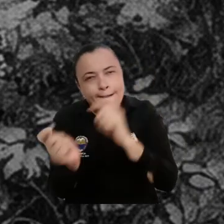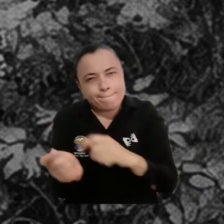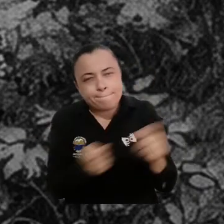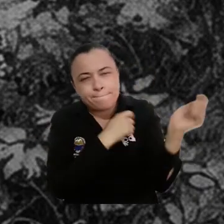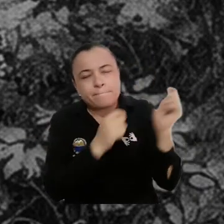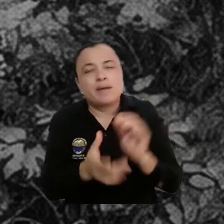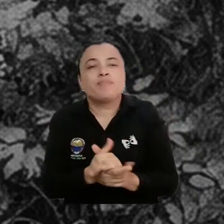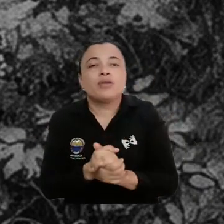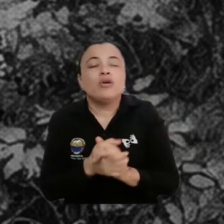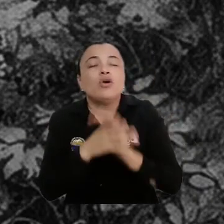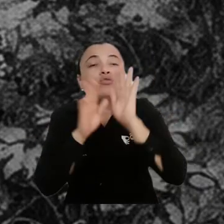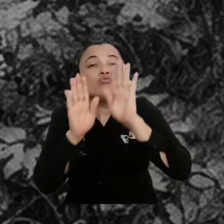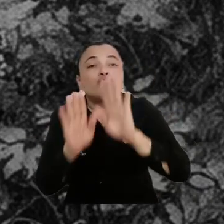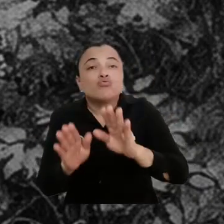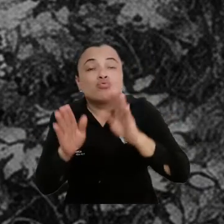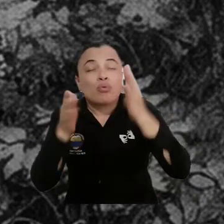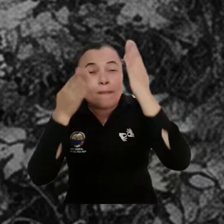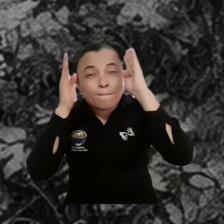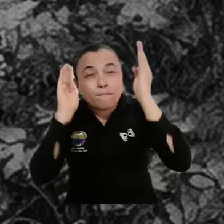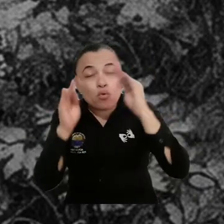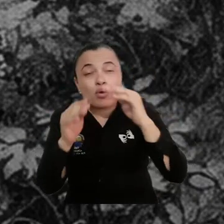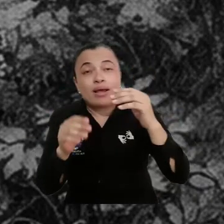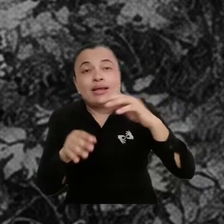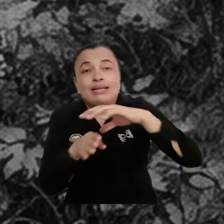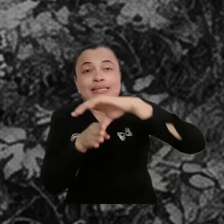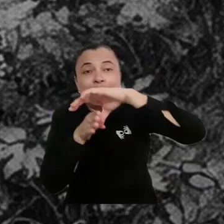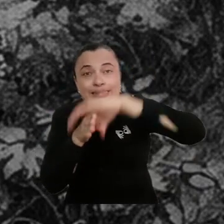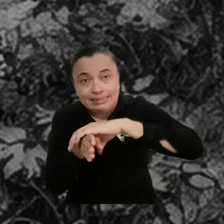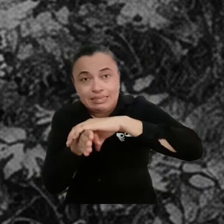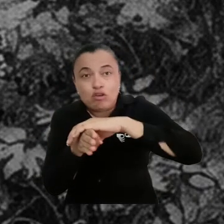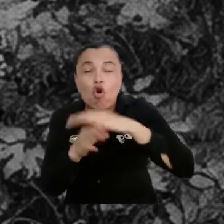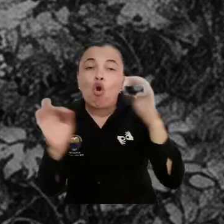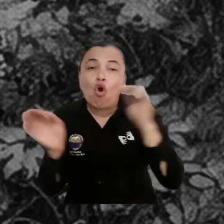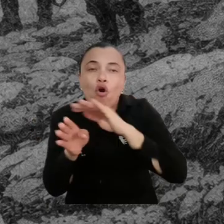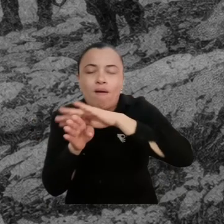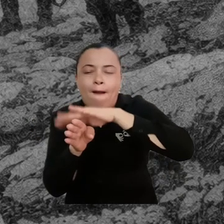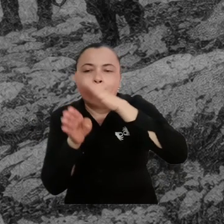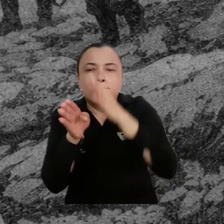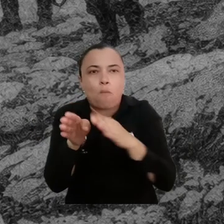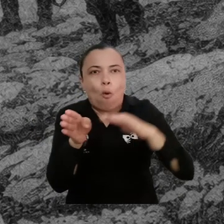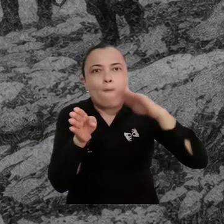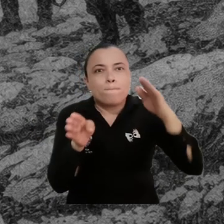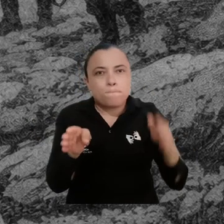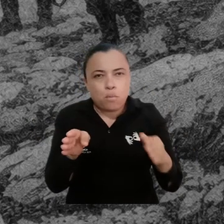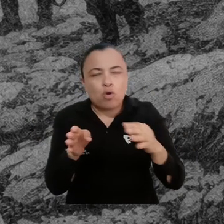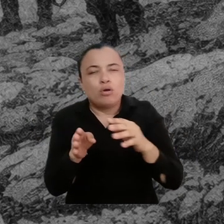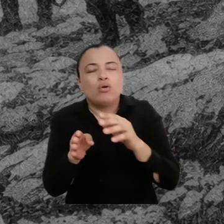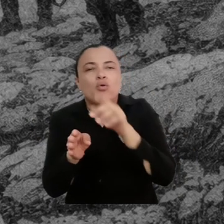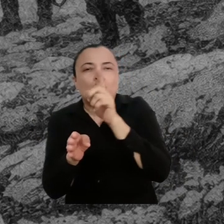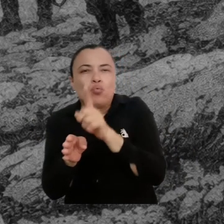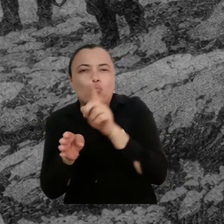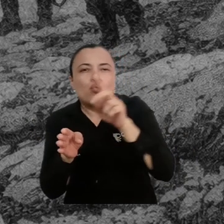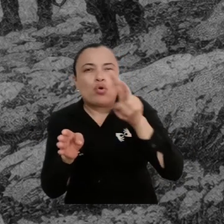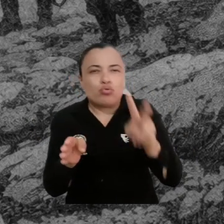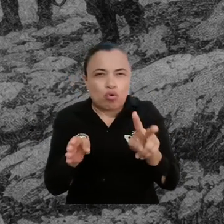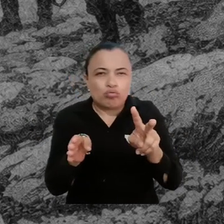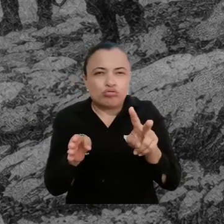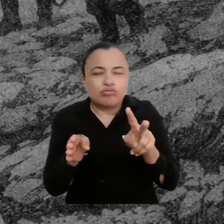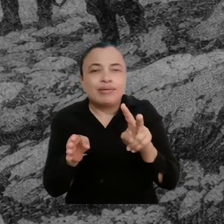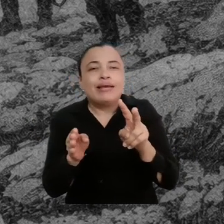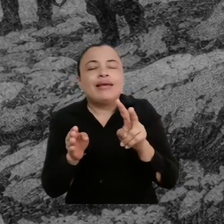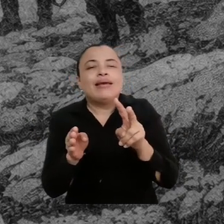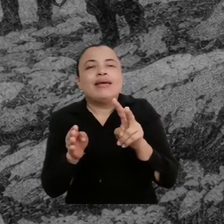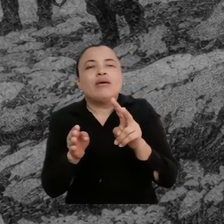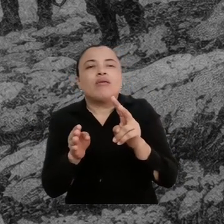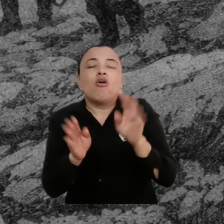cargas de mulas que se hacen con sillón o a veces se hacen con enjalma, dependiendo. Entonces hacen una cosa que se llama parejuela, una